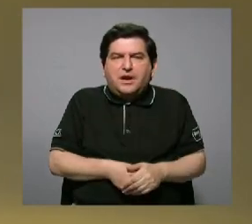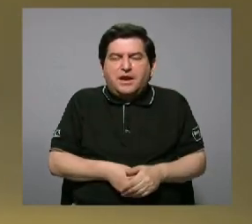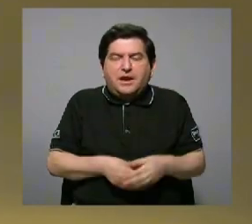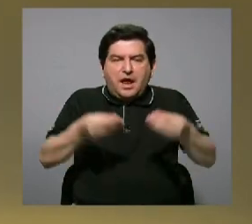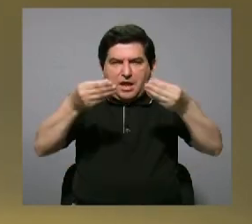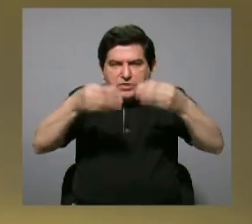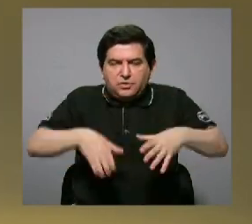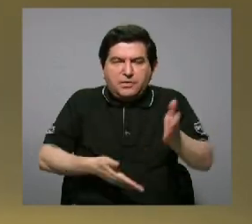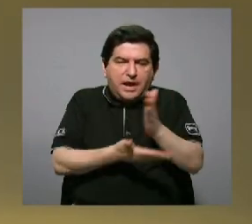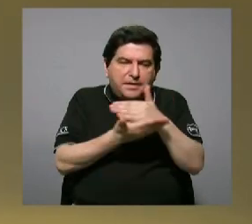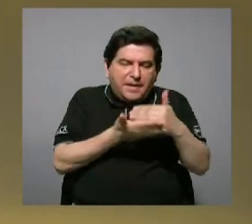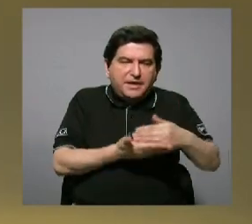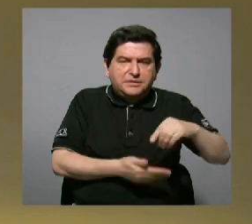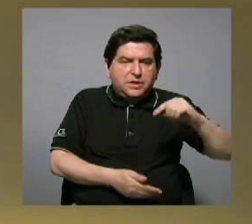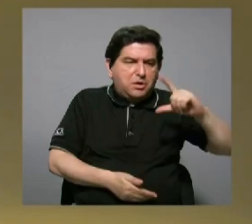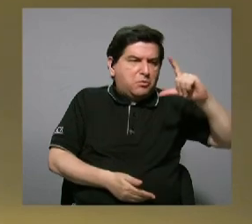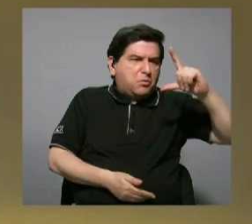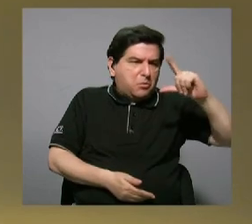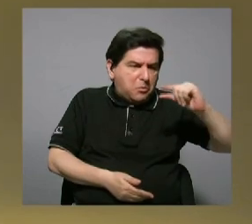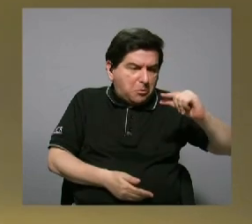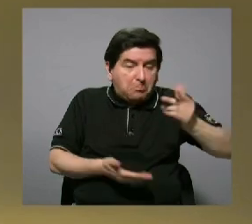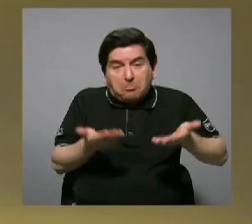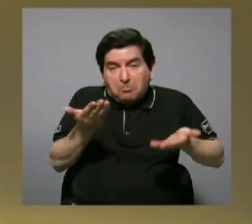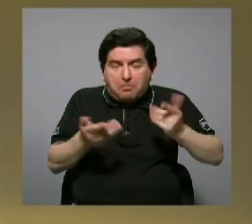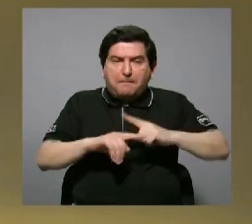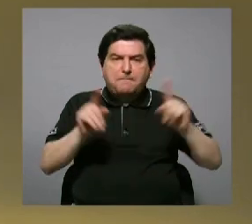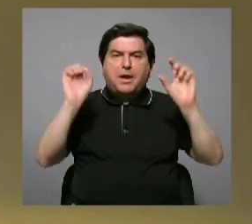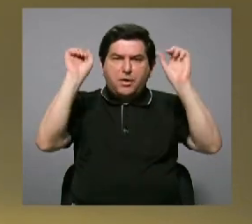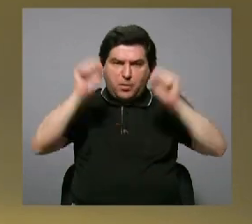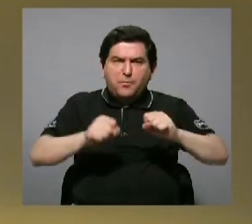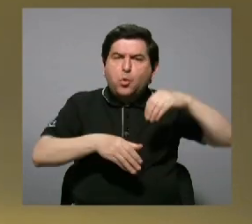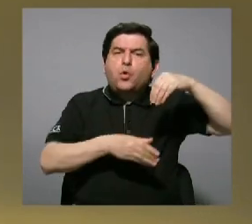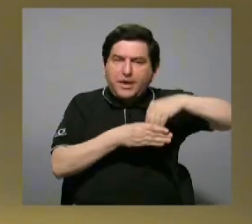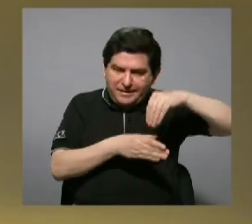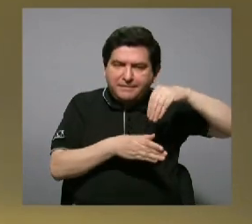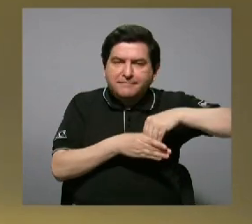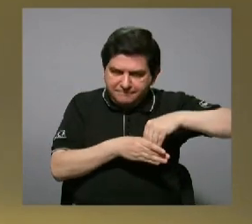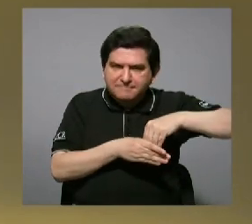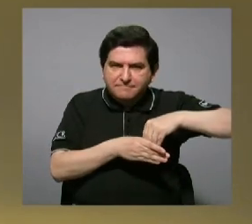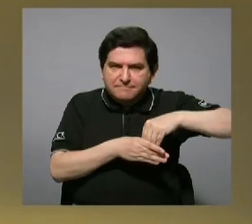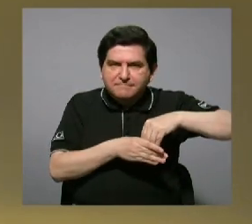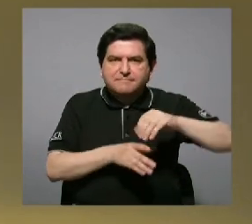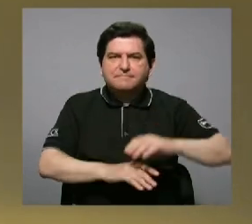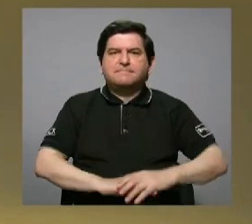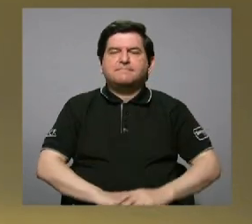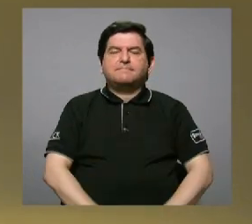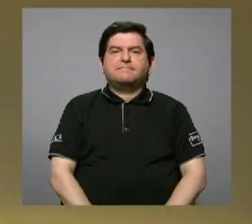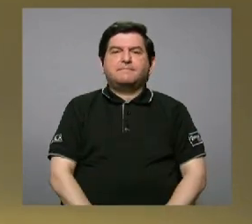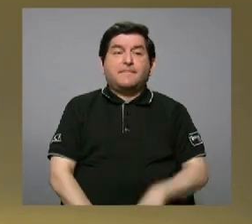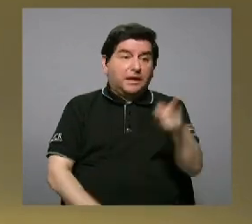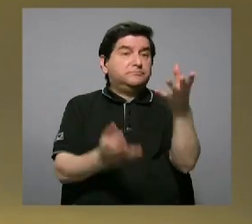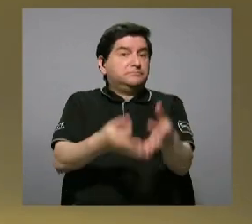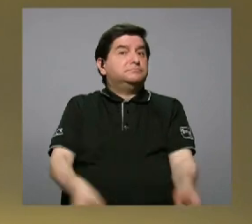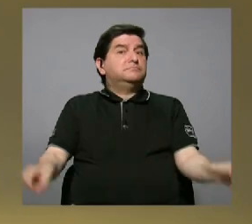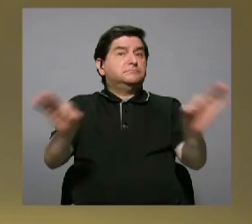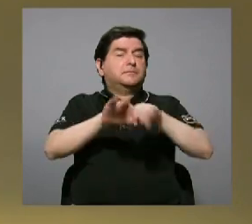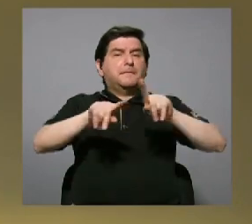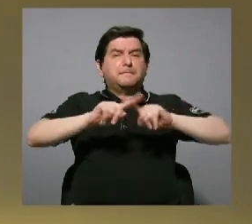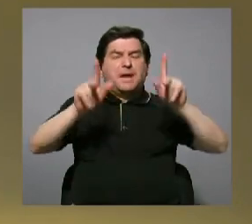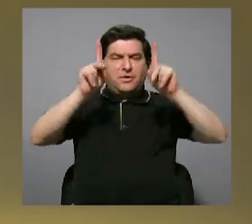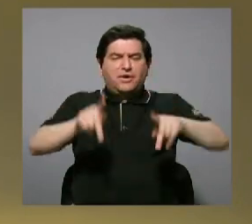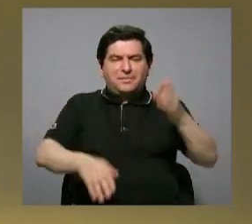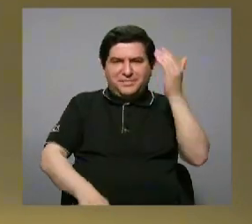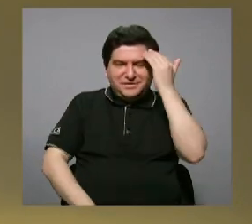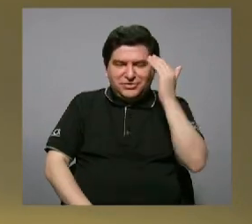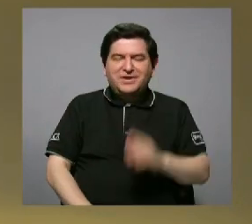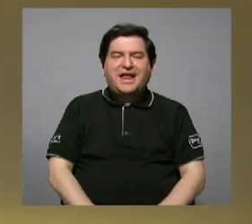lo de menos, pero le sobró para poder ahorrar, y entonces eso es muy importante. Pero el que sabe de eso es don